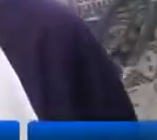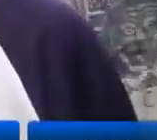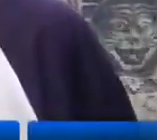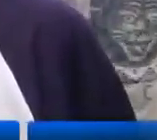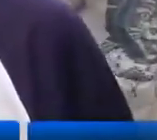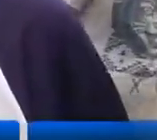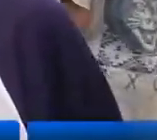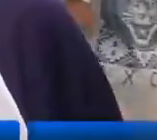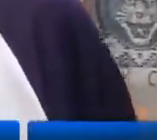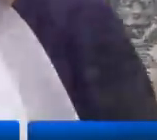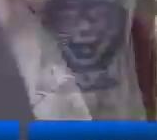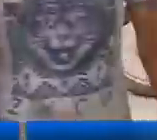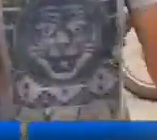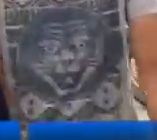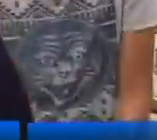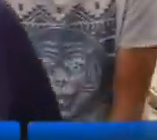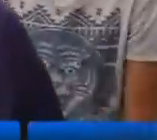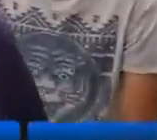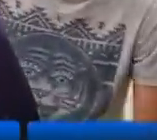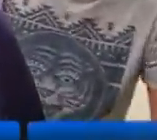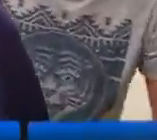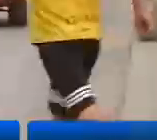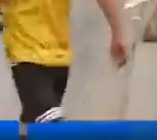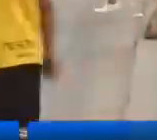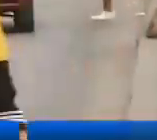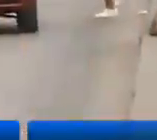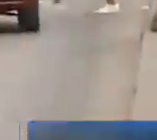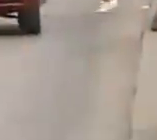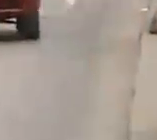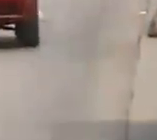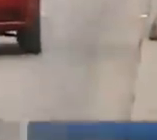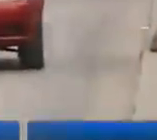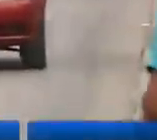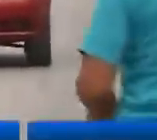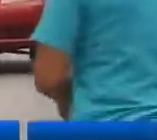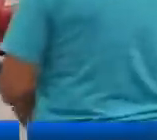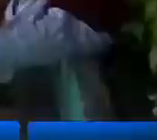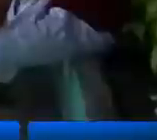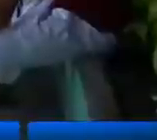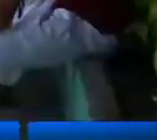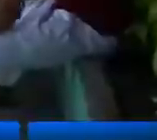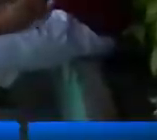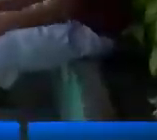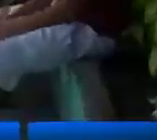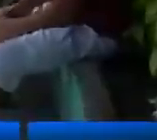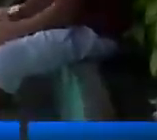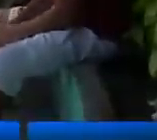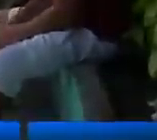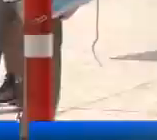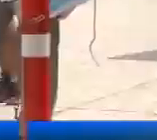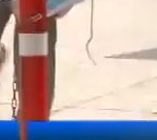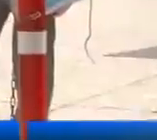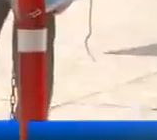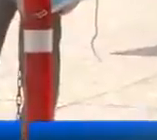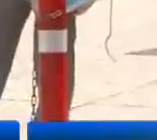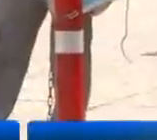pueblo tiene que salir es con cuidado, el distanciamiento de 2 metros. Sin embargo, eso no se cumplió este domingo en el sector. Aquí el agitado ritmo del